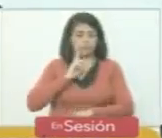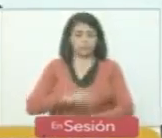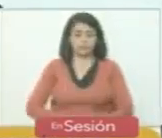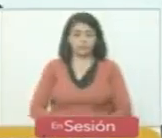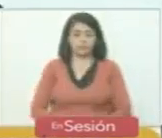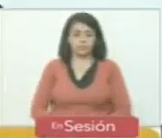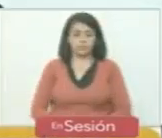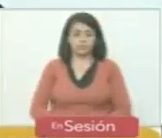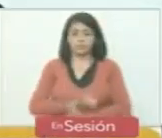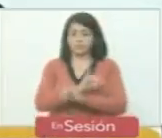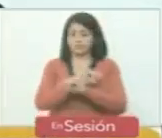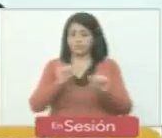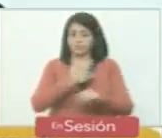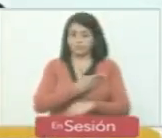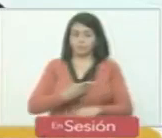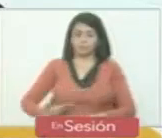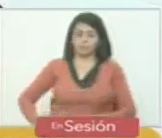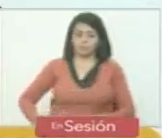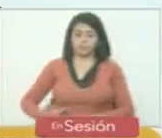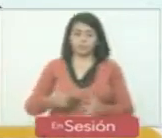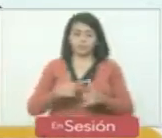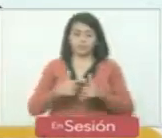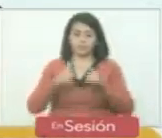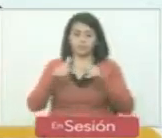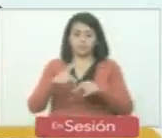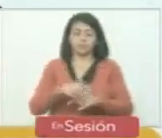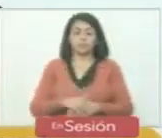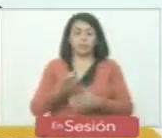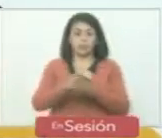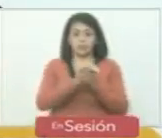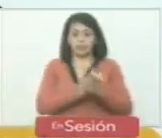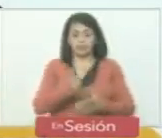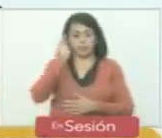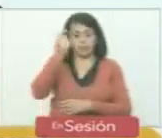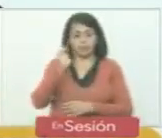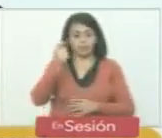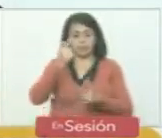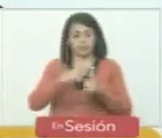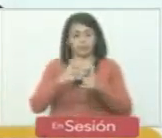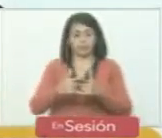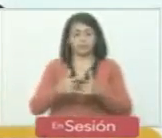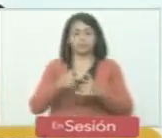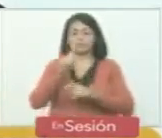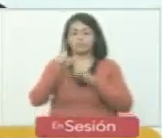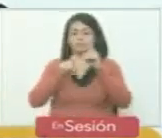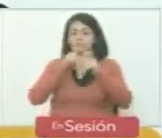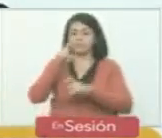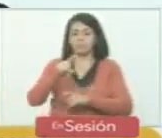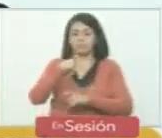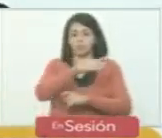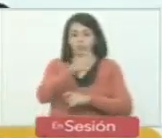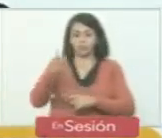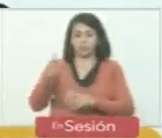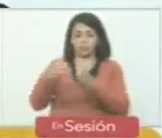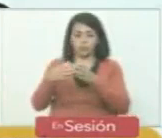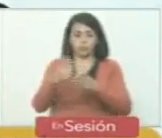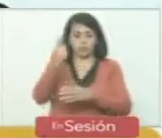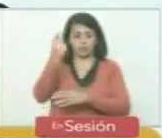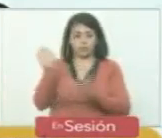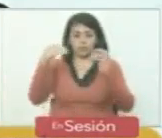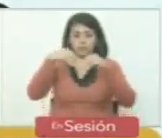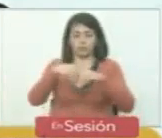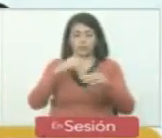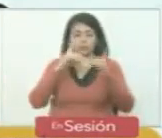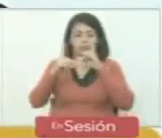Bolivariana. Es todo, señor presidente, colegas parlamentarios, se somete a consideración de la Cámara el acuerdo para